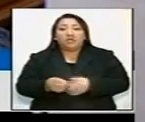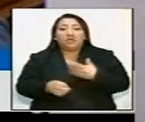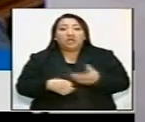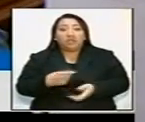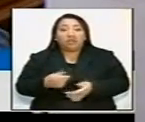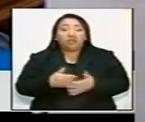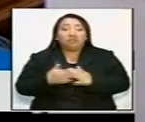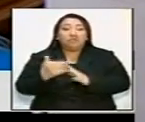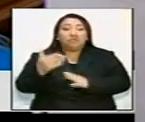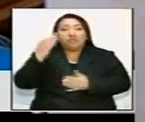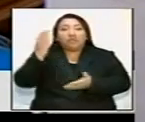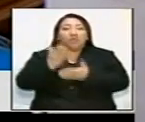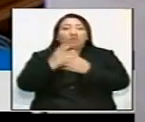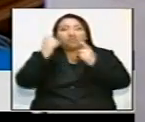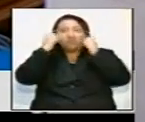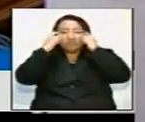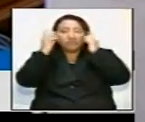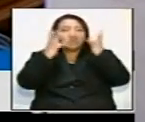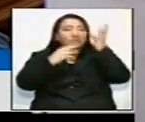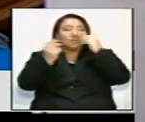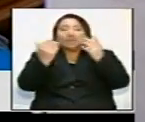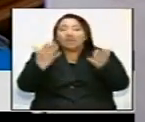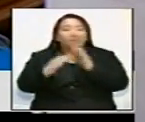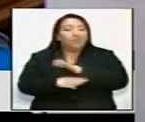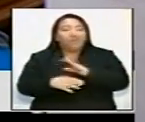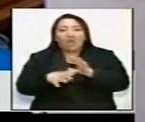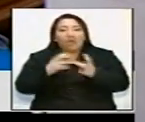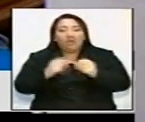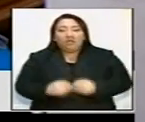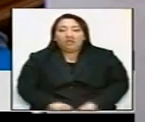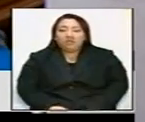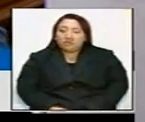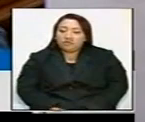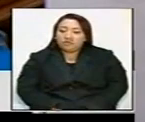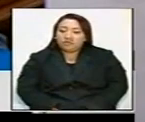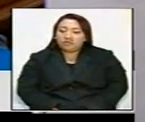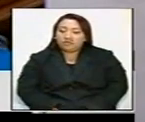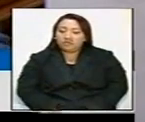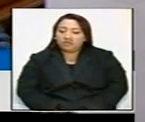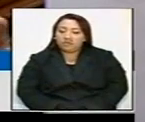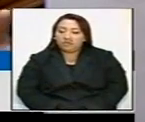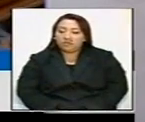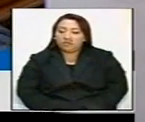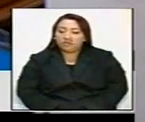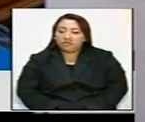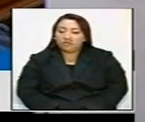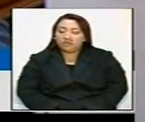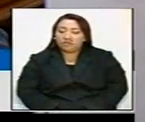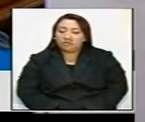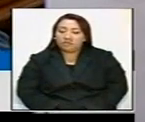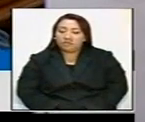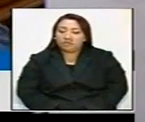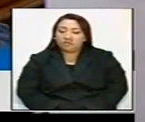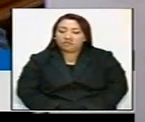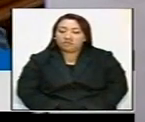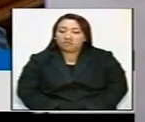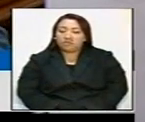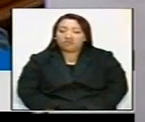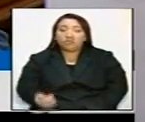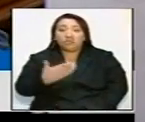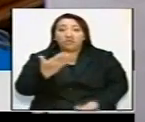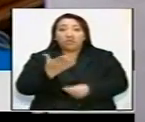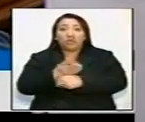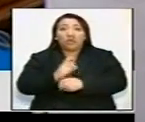ya con deficiencias en la educación básica y la educación superior. El mejoramiento en la calidad de la